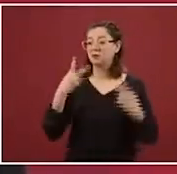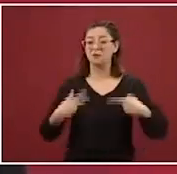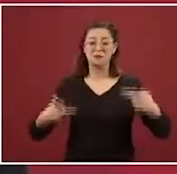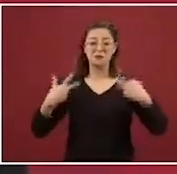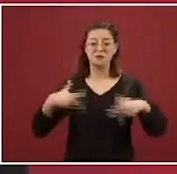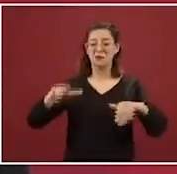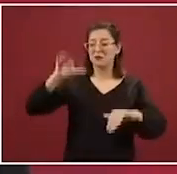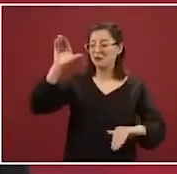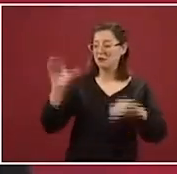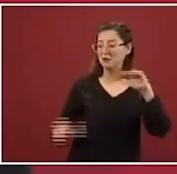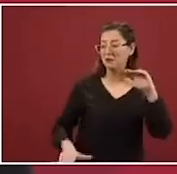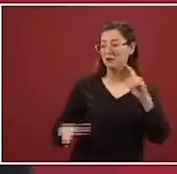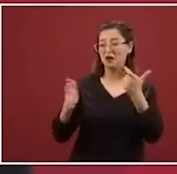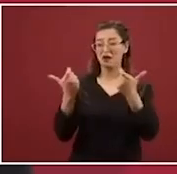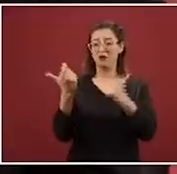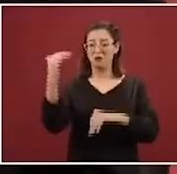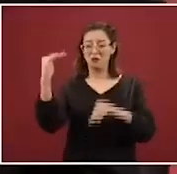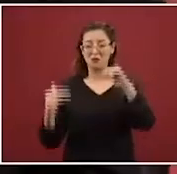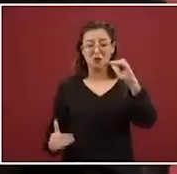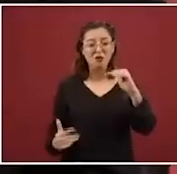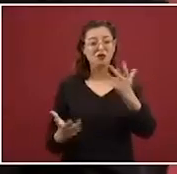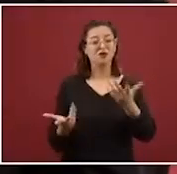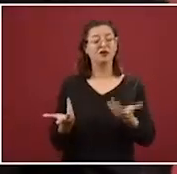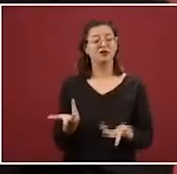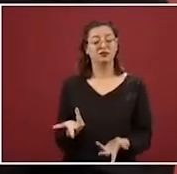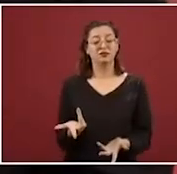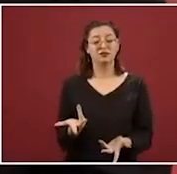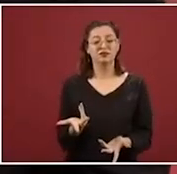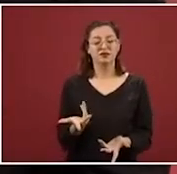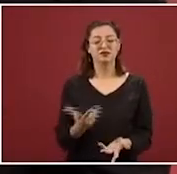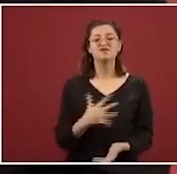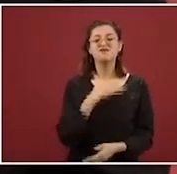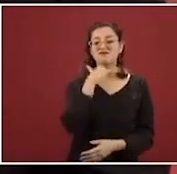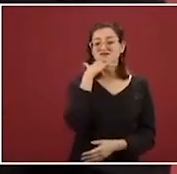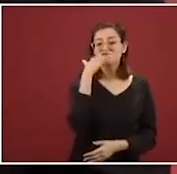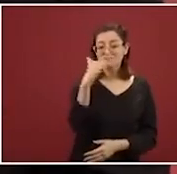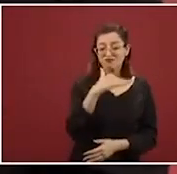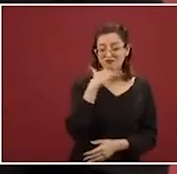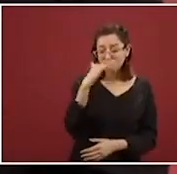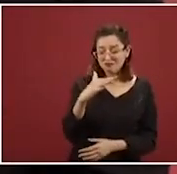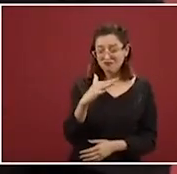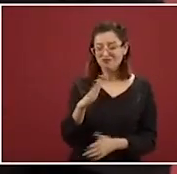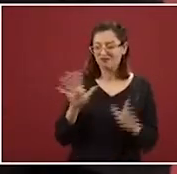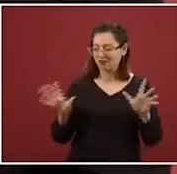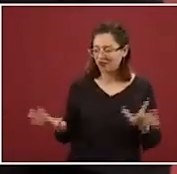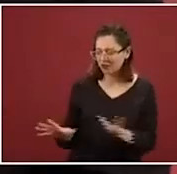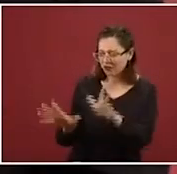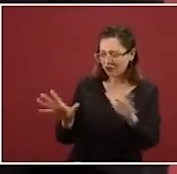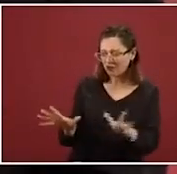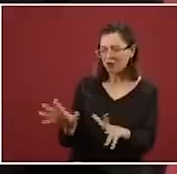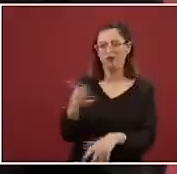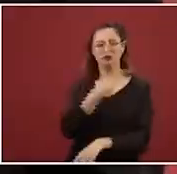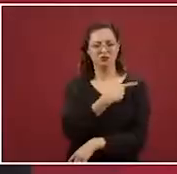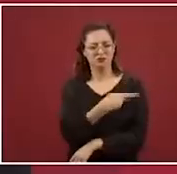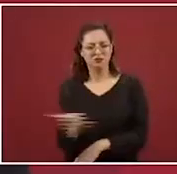la desigualdad económica. Por la corrupción hay pobreza, por la corrupción